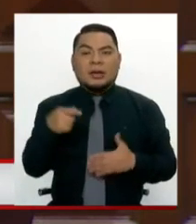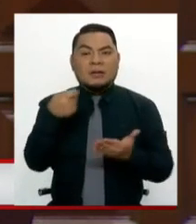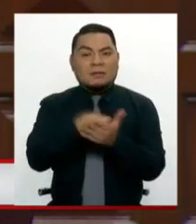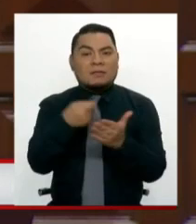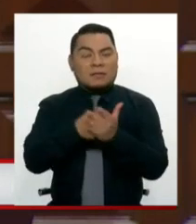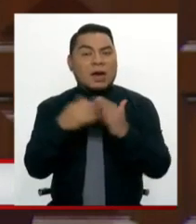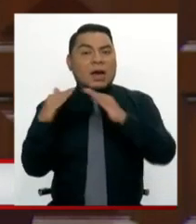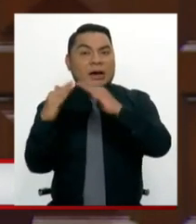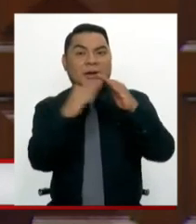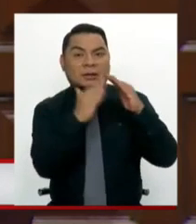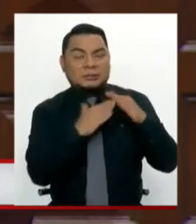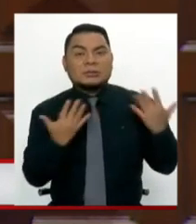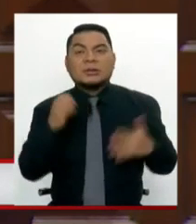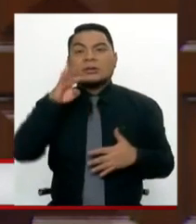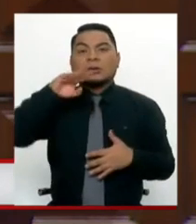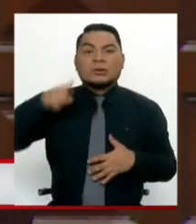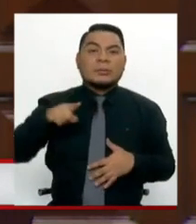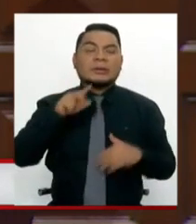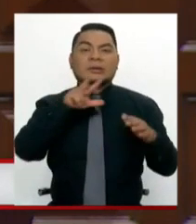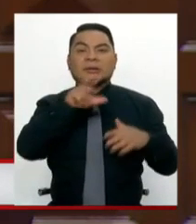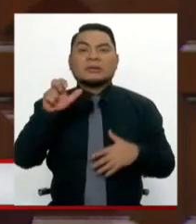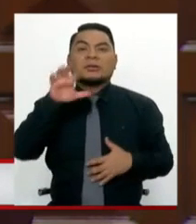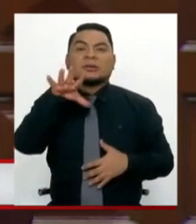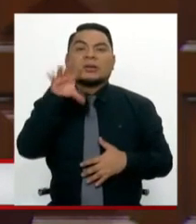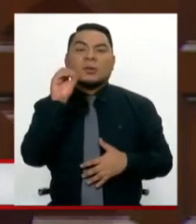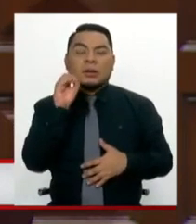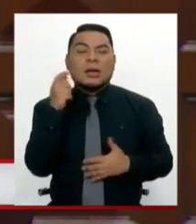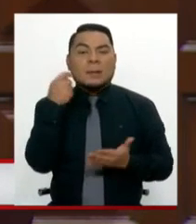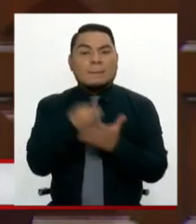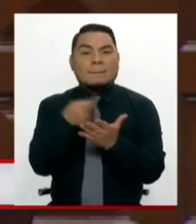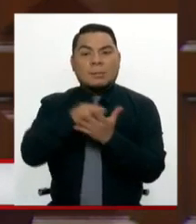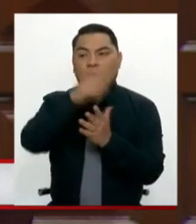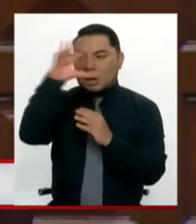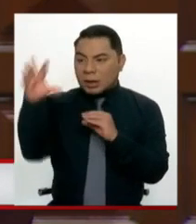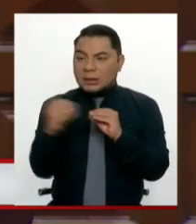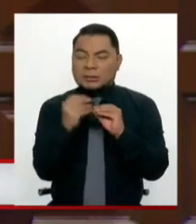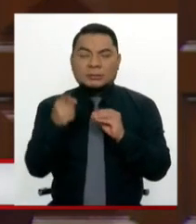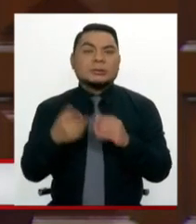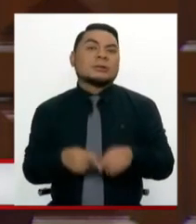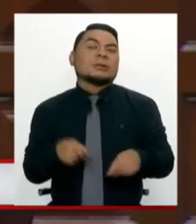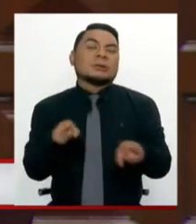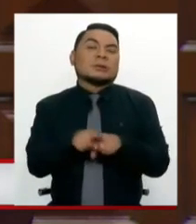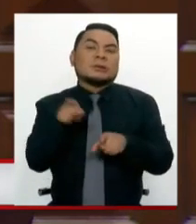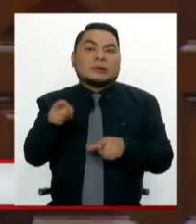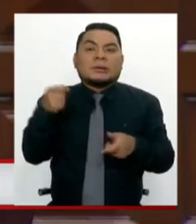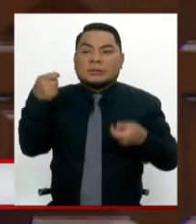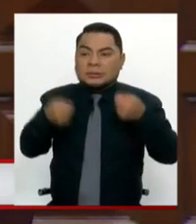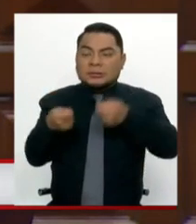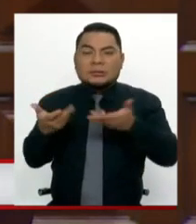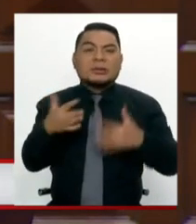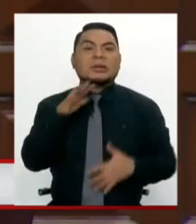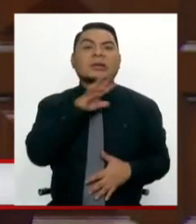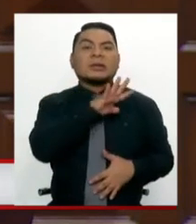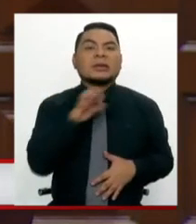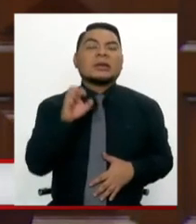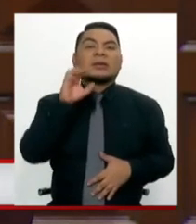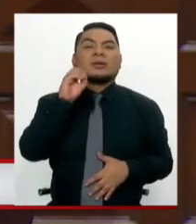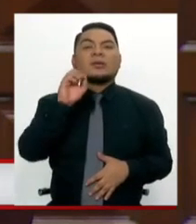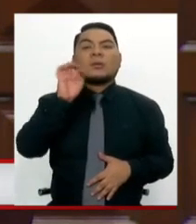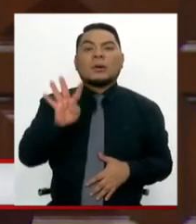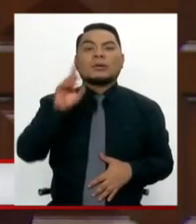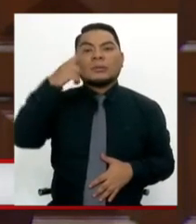Mi Vivienda para 4.350 bonos adicionales y se invertirá